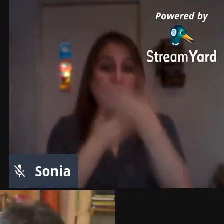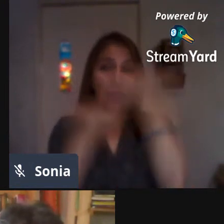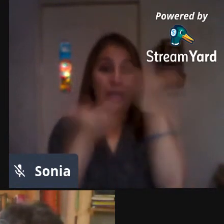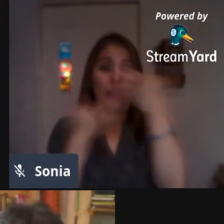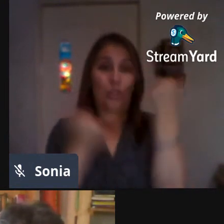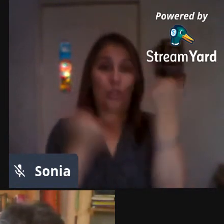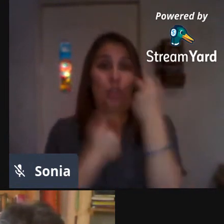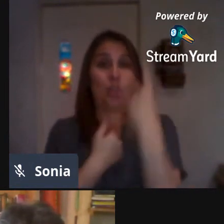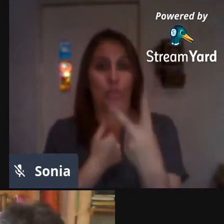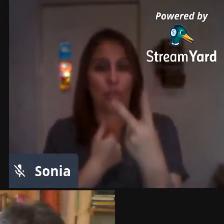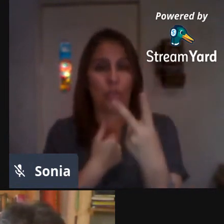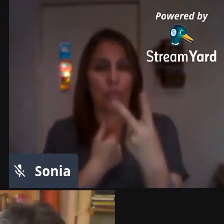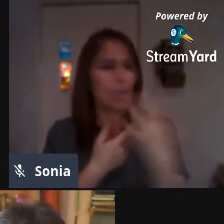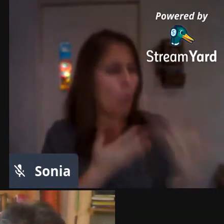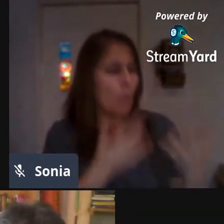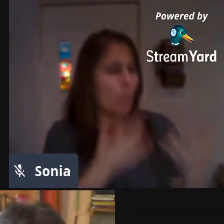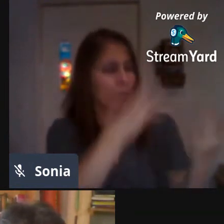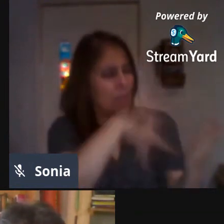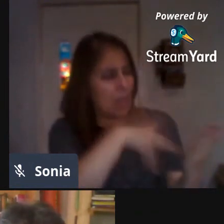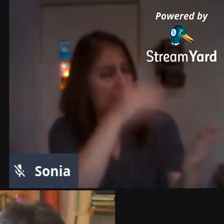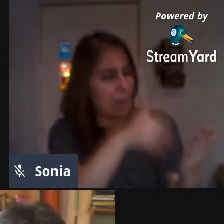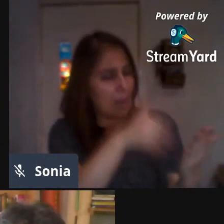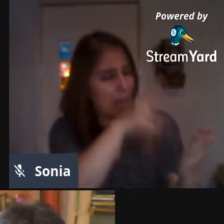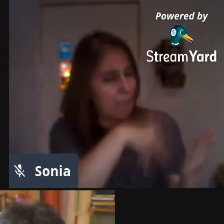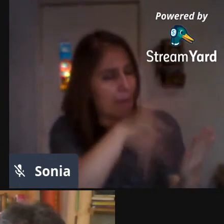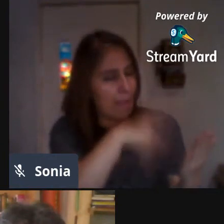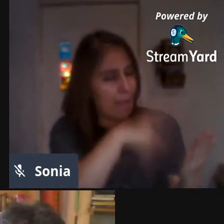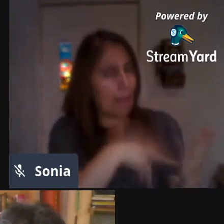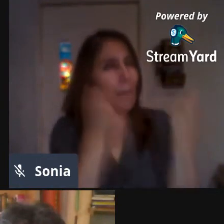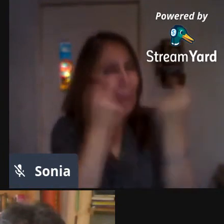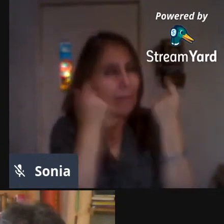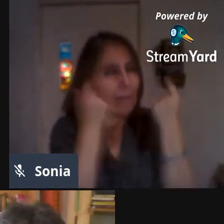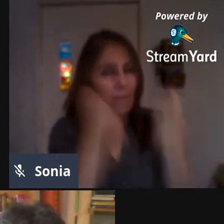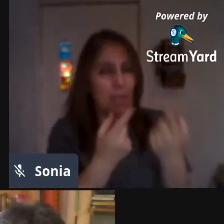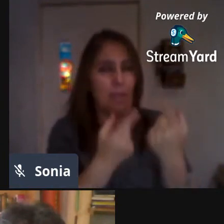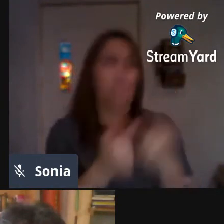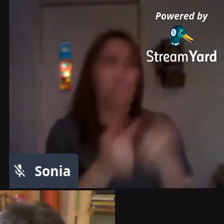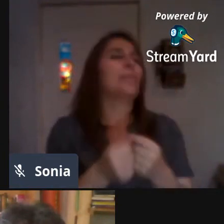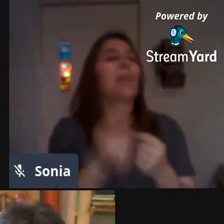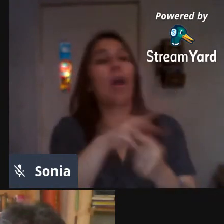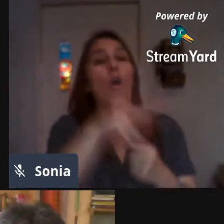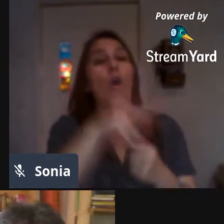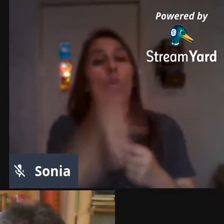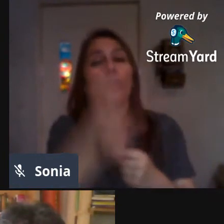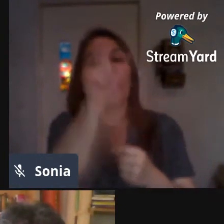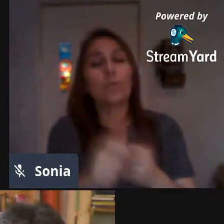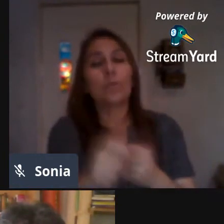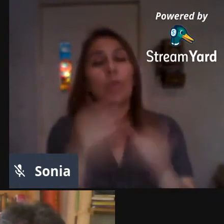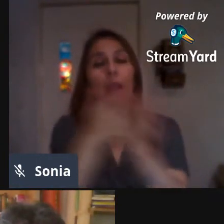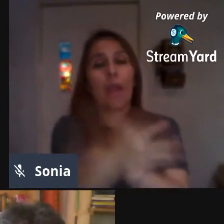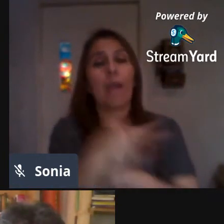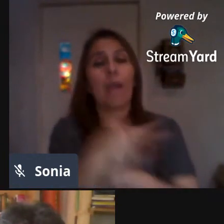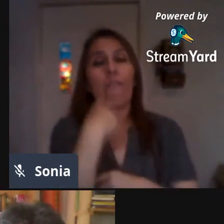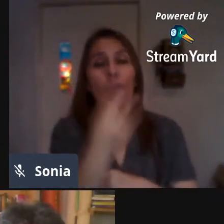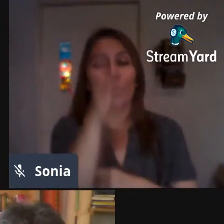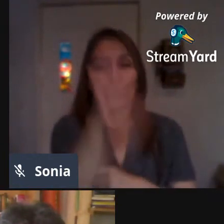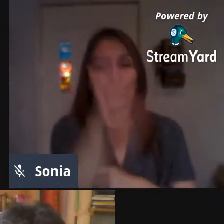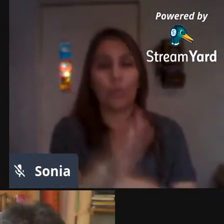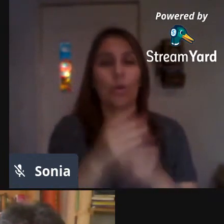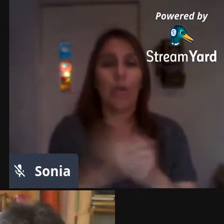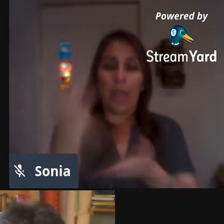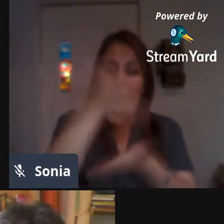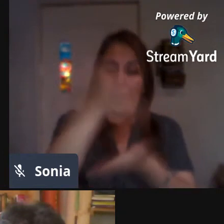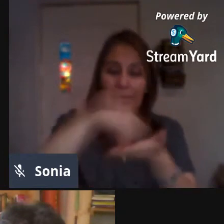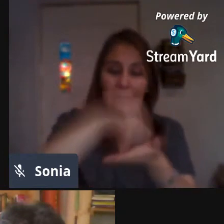decía un poco joan y las otras voces la oralidad la traspaso a la escritura toda esta vulneración de derechos y